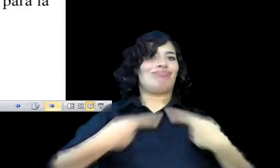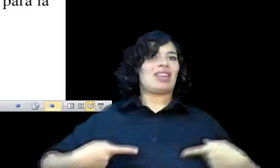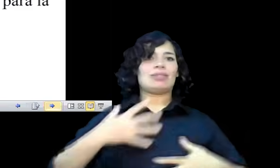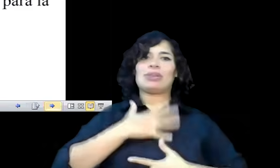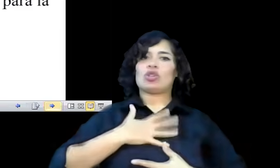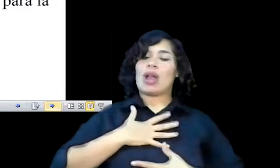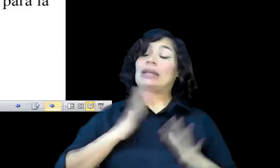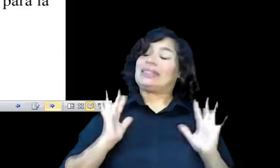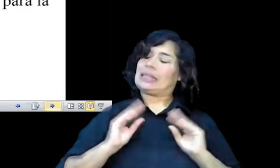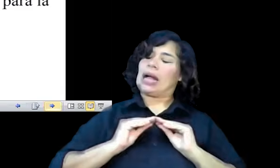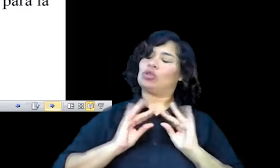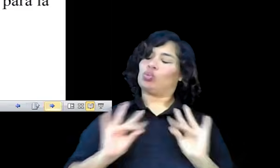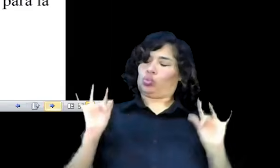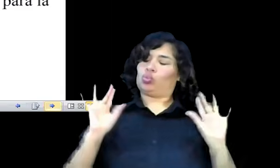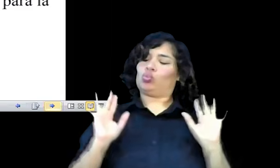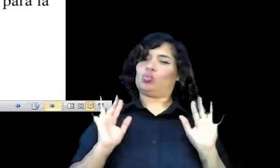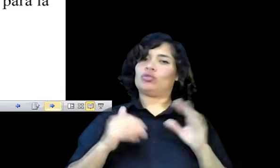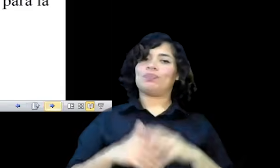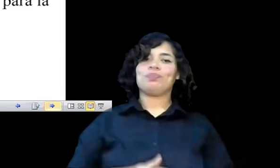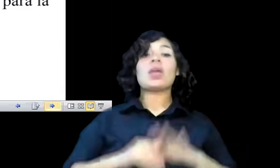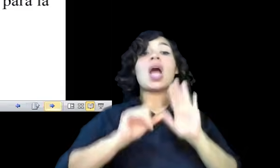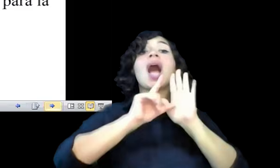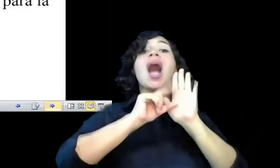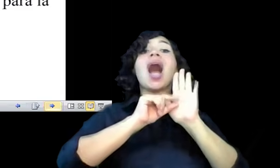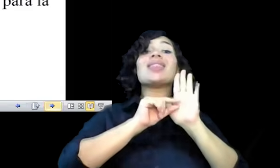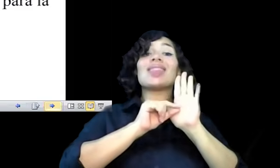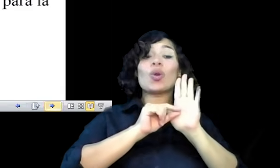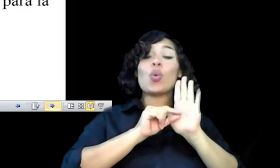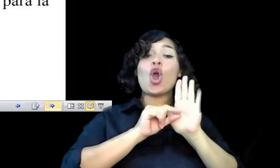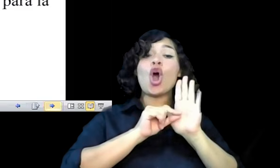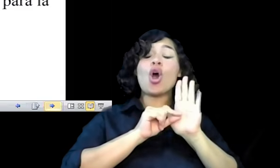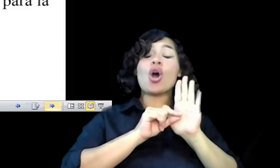cuestión. El artículo